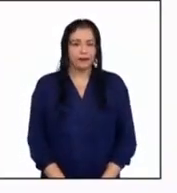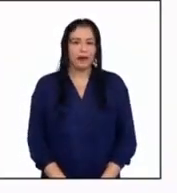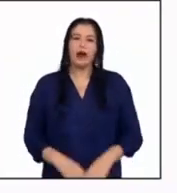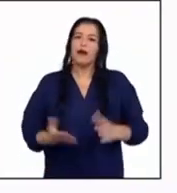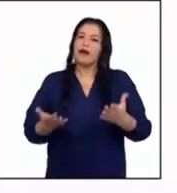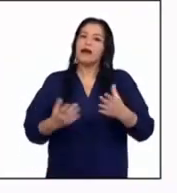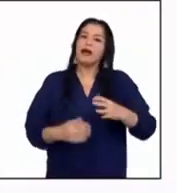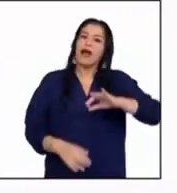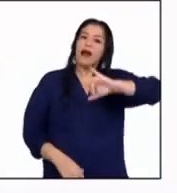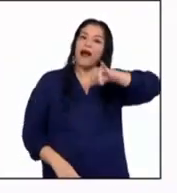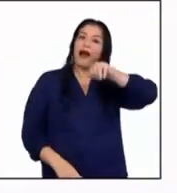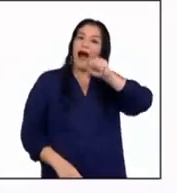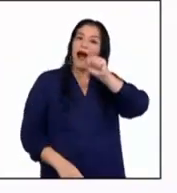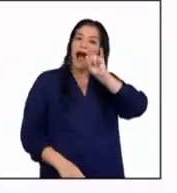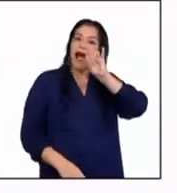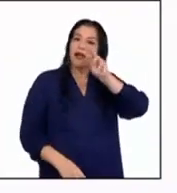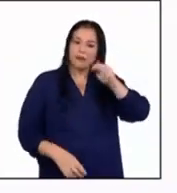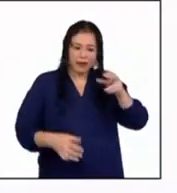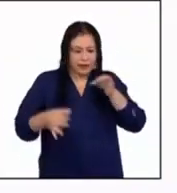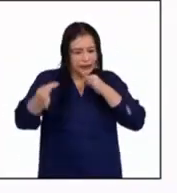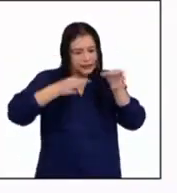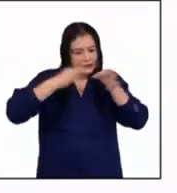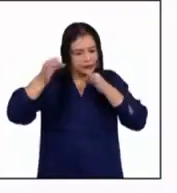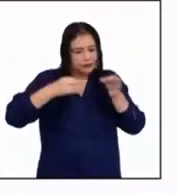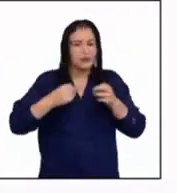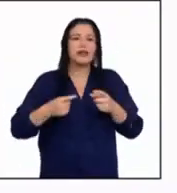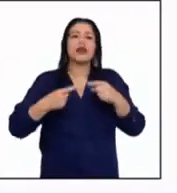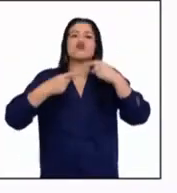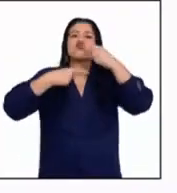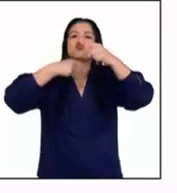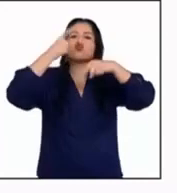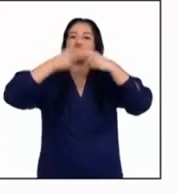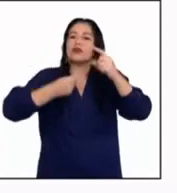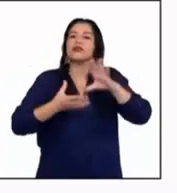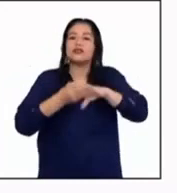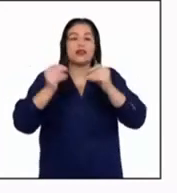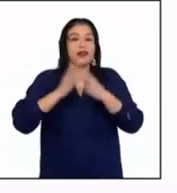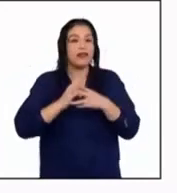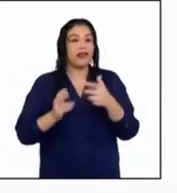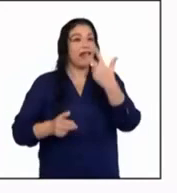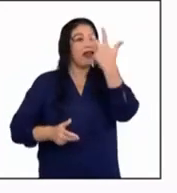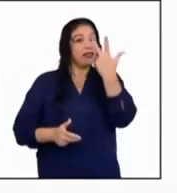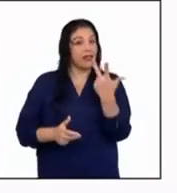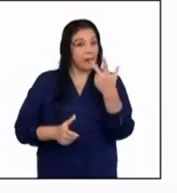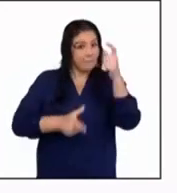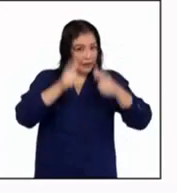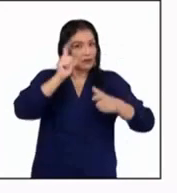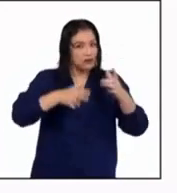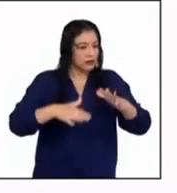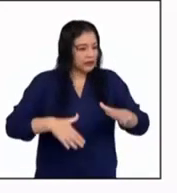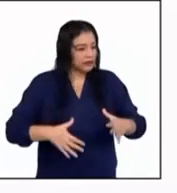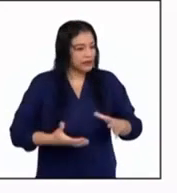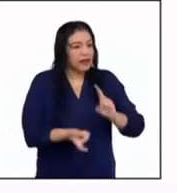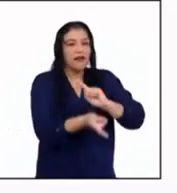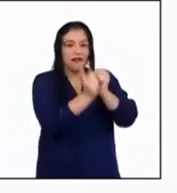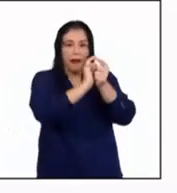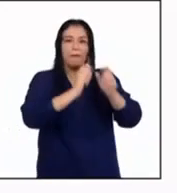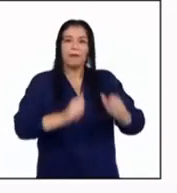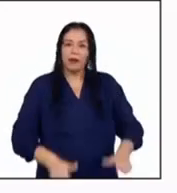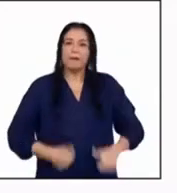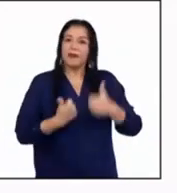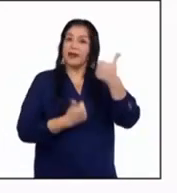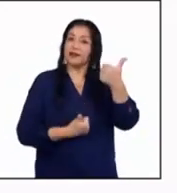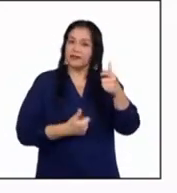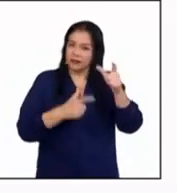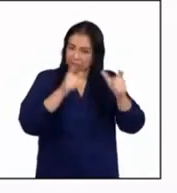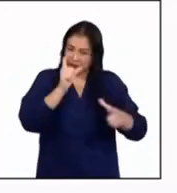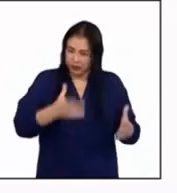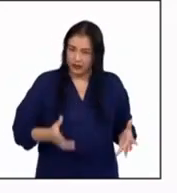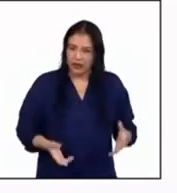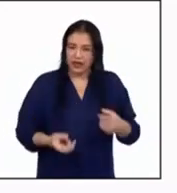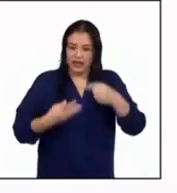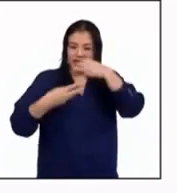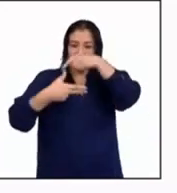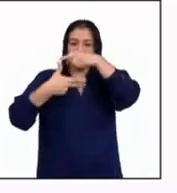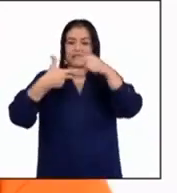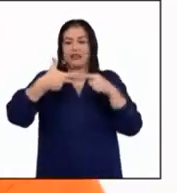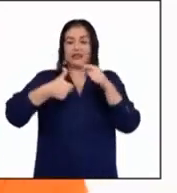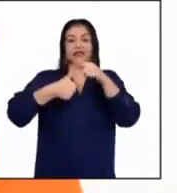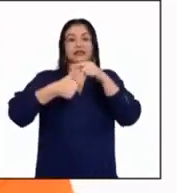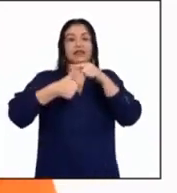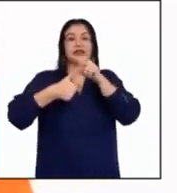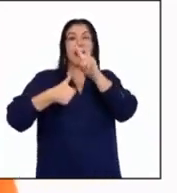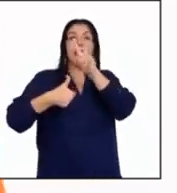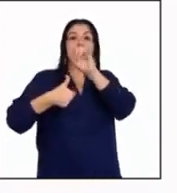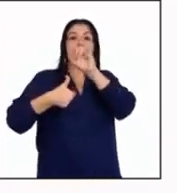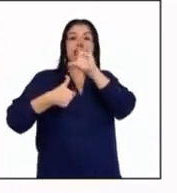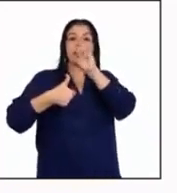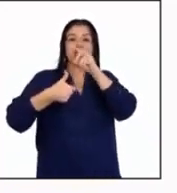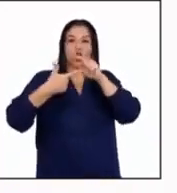Jaime inicia la presentación contándonos las historias de 3 agentes de cambio: Víctor, Ada y Patrick.